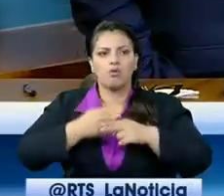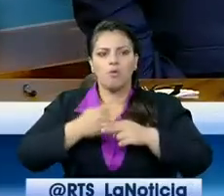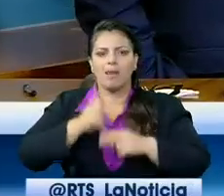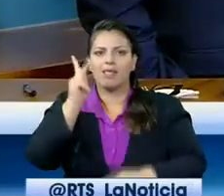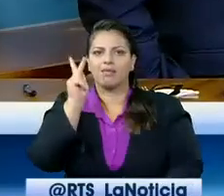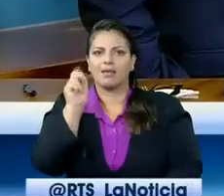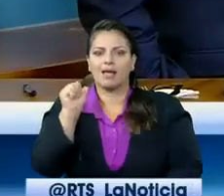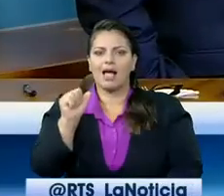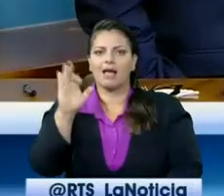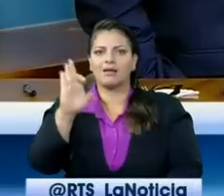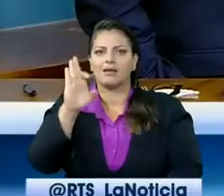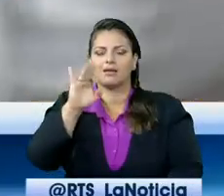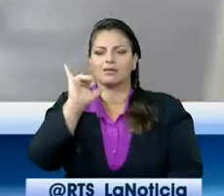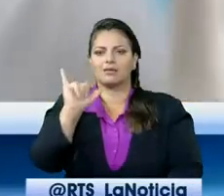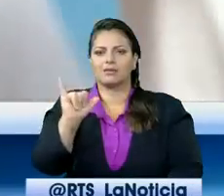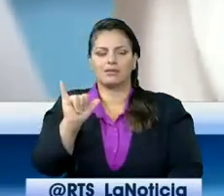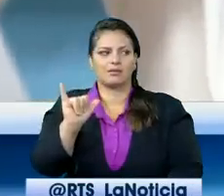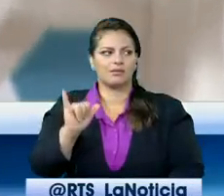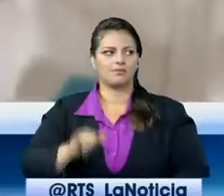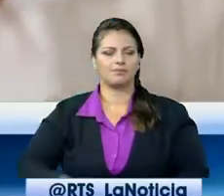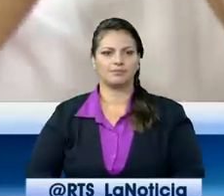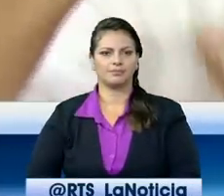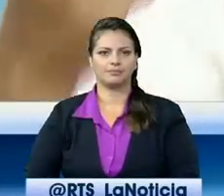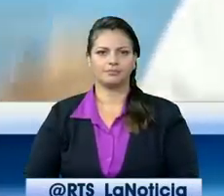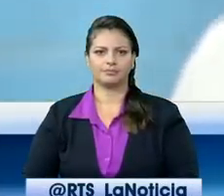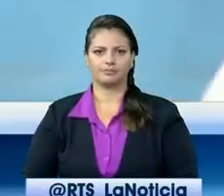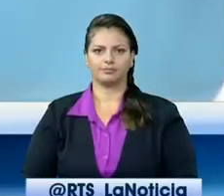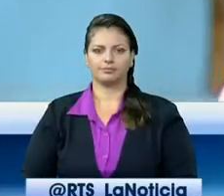también. Permiso, muchas gracias.